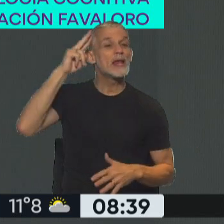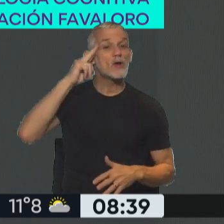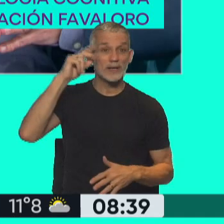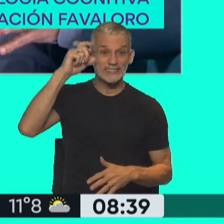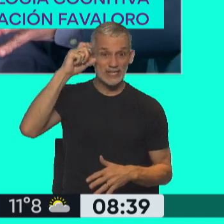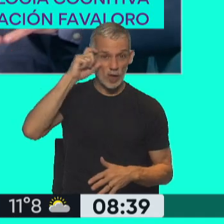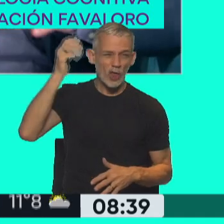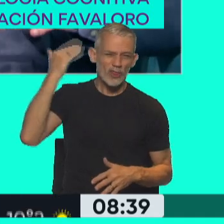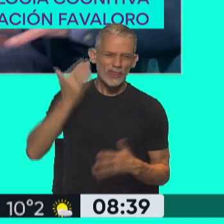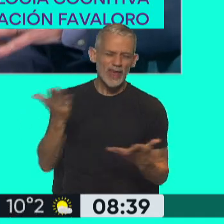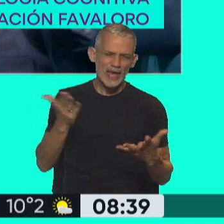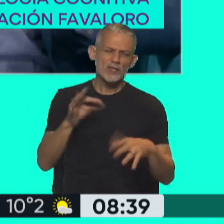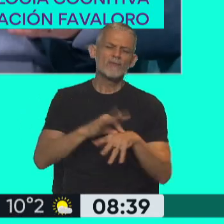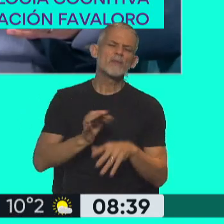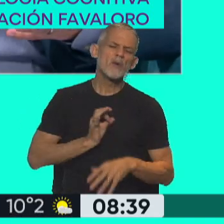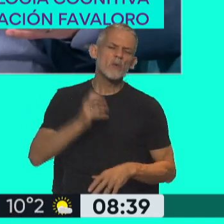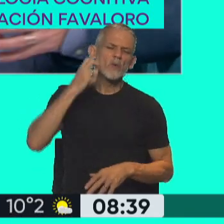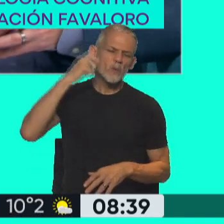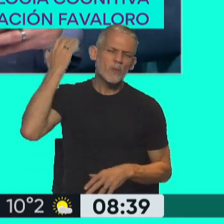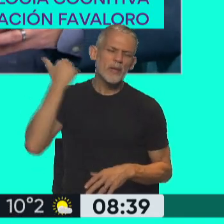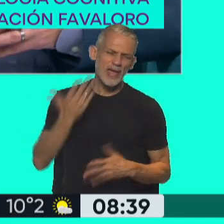1910. ¿Sí? O sea, es una enfermedad muy vieja.